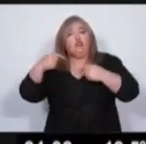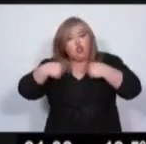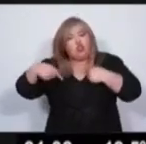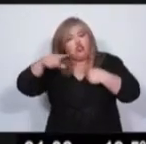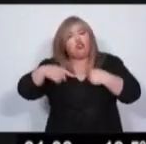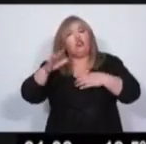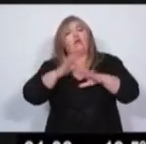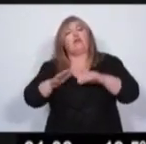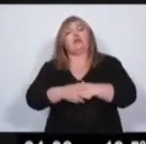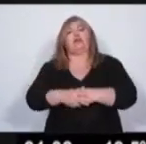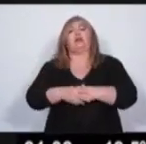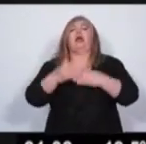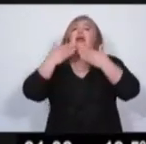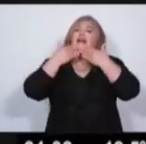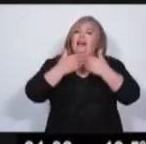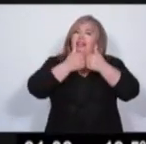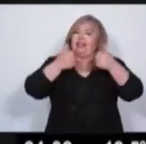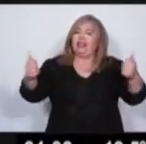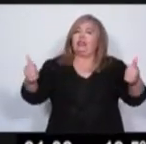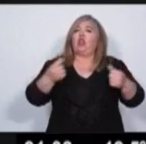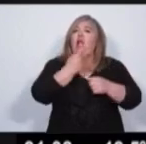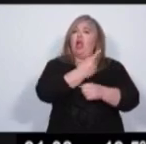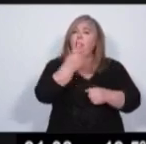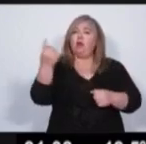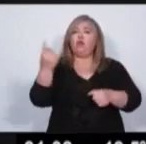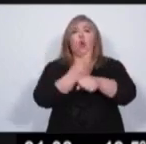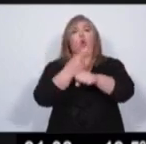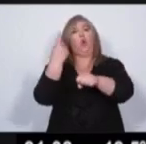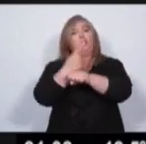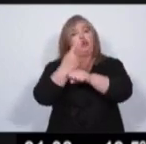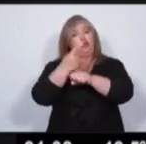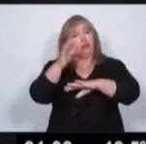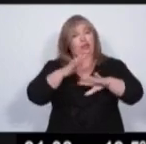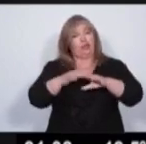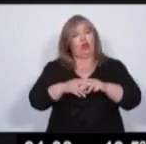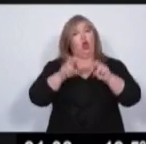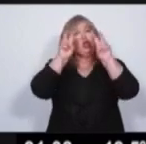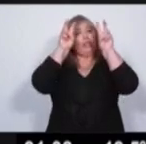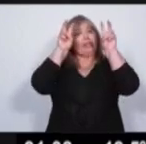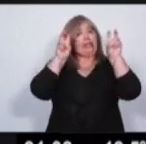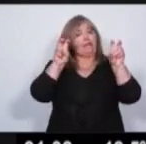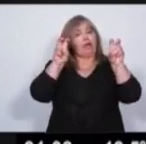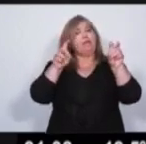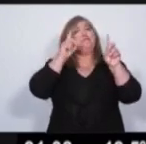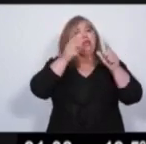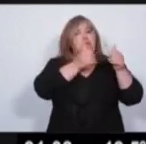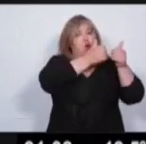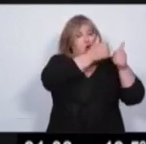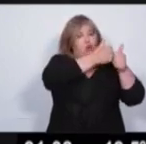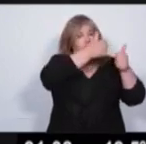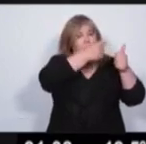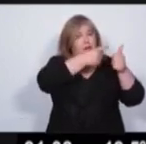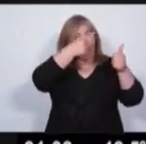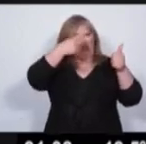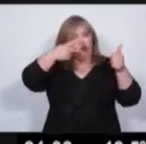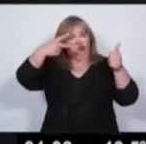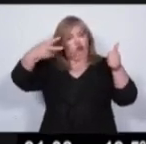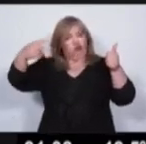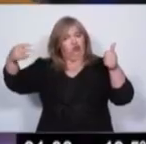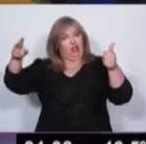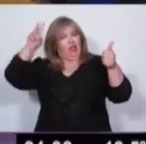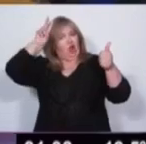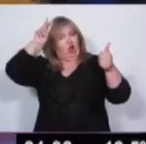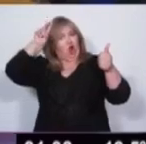cinco tienen un minuto para cerrar este bloque temático respetando el orden que se ha venido dando hasta este momento por lo tanto